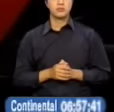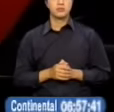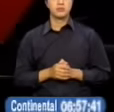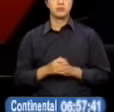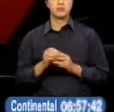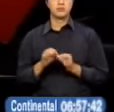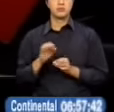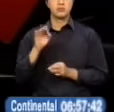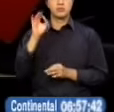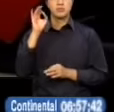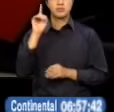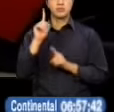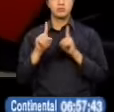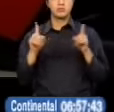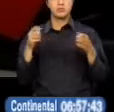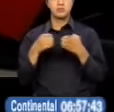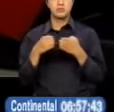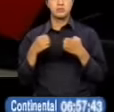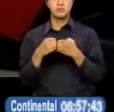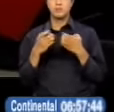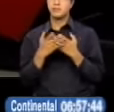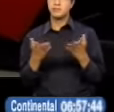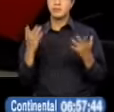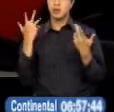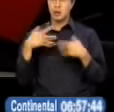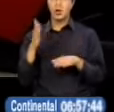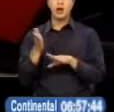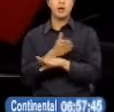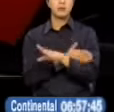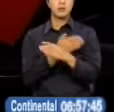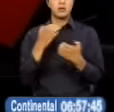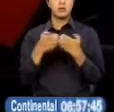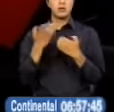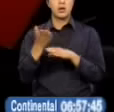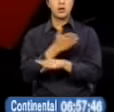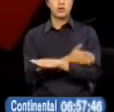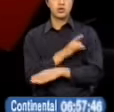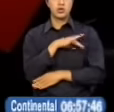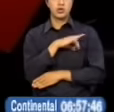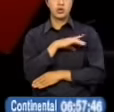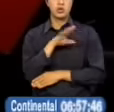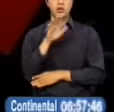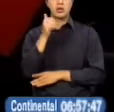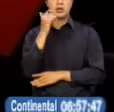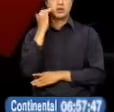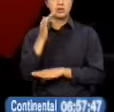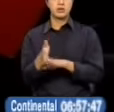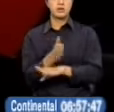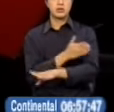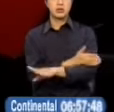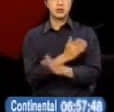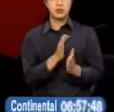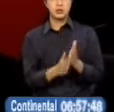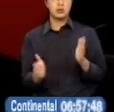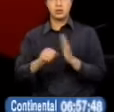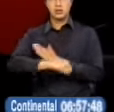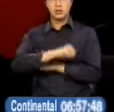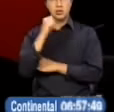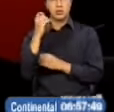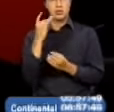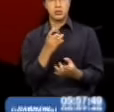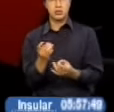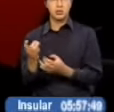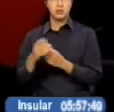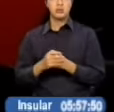que algunas elecciones a otra verdad ya lo han hecho no lo hice en su momento que vino acá creo que 10 días antes iguales ganamos así